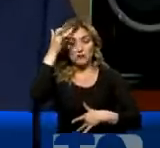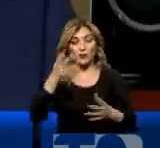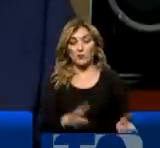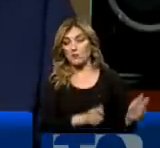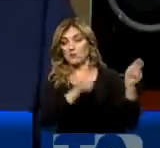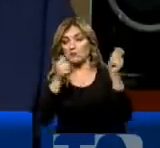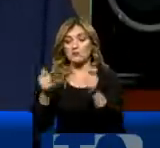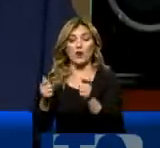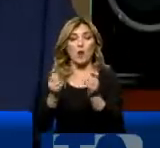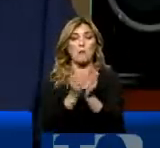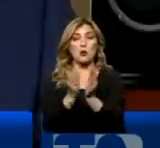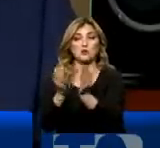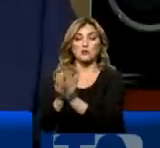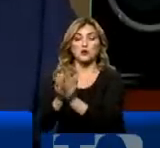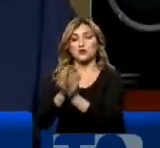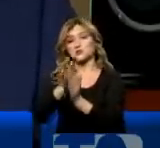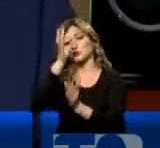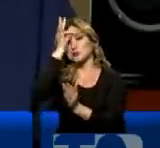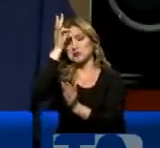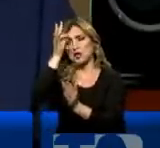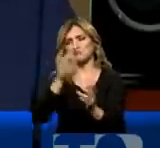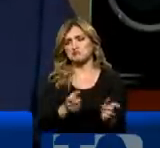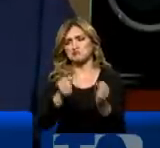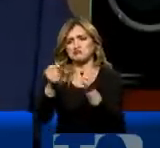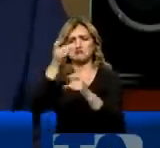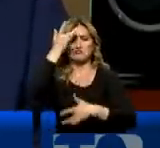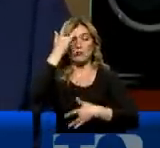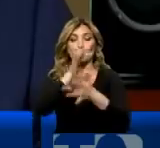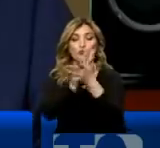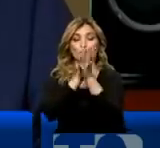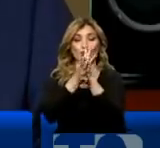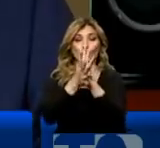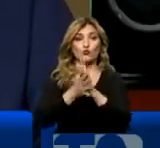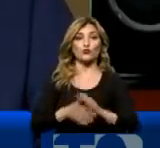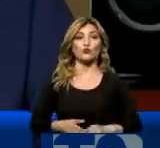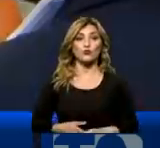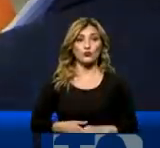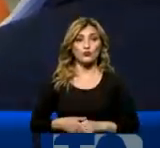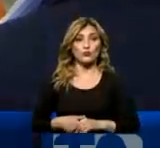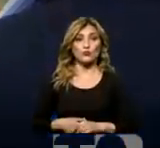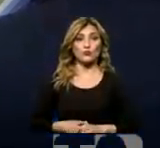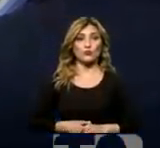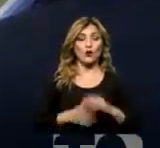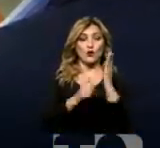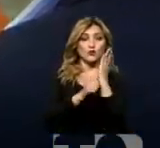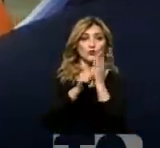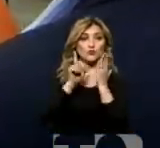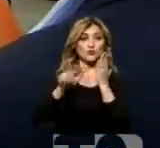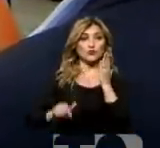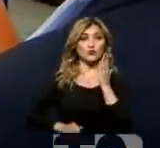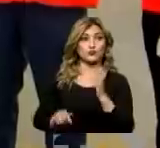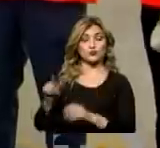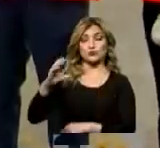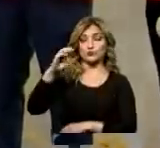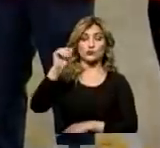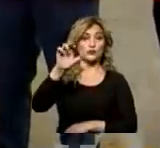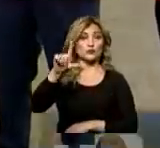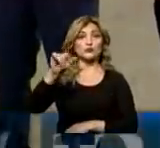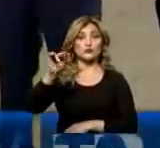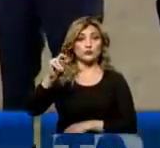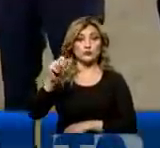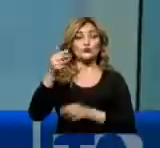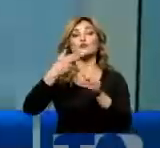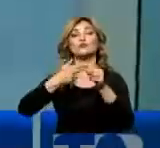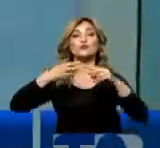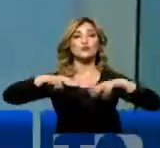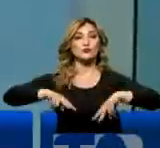en puertos, algún centro de salud por este tipo de virus. La ministra de Salud, Catalina Andramuño, también estuvo